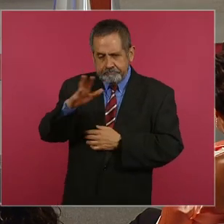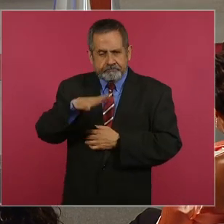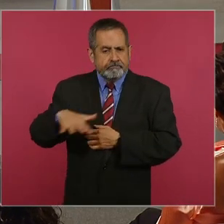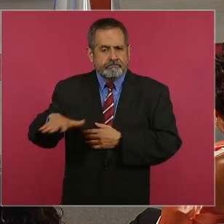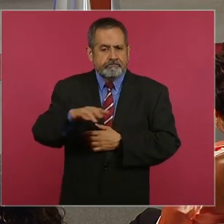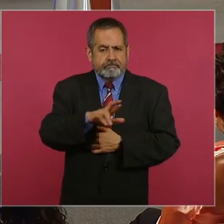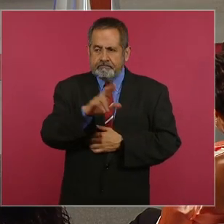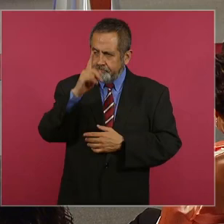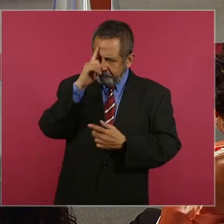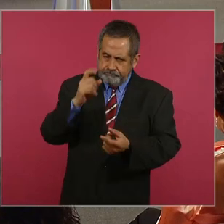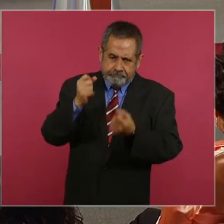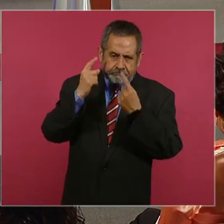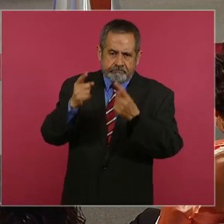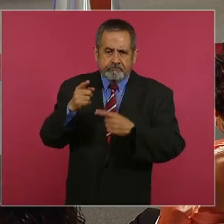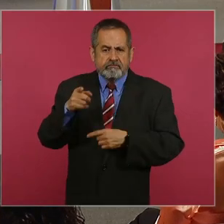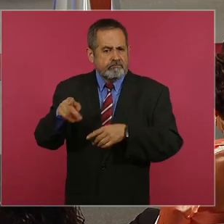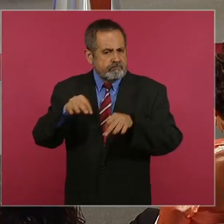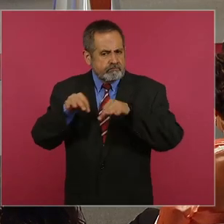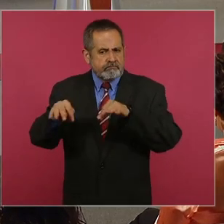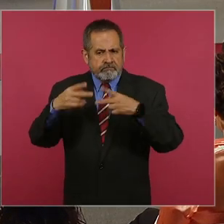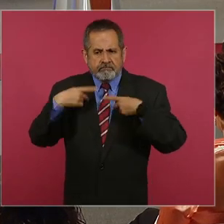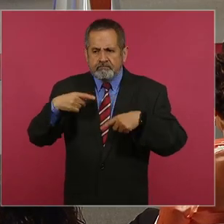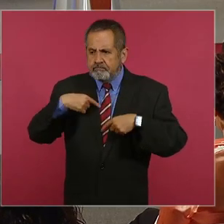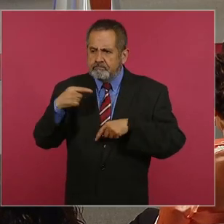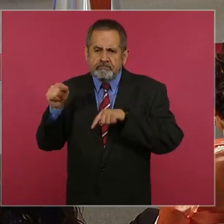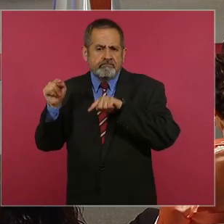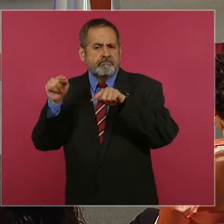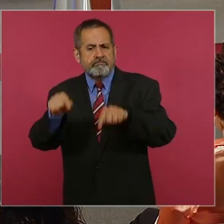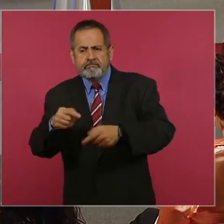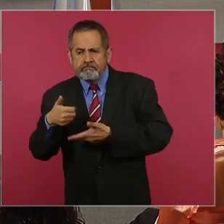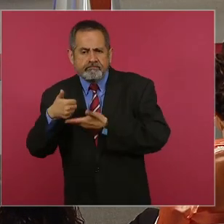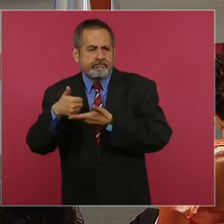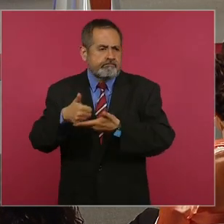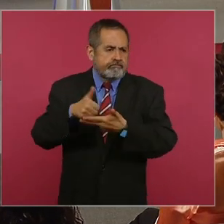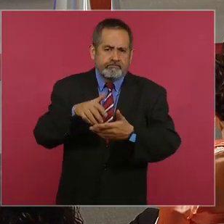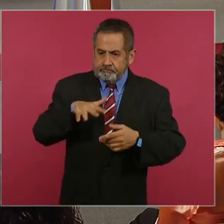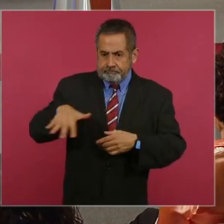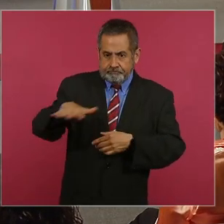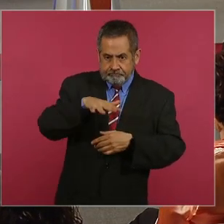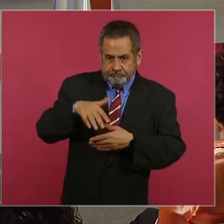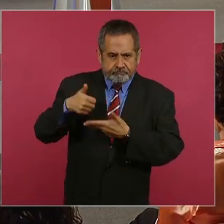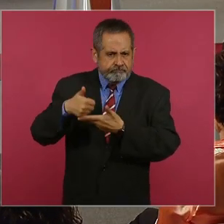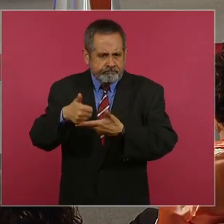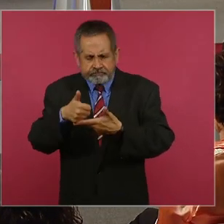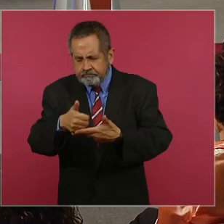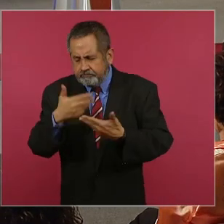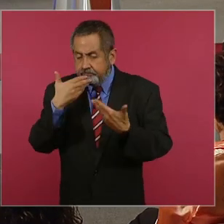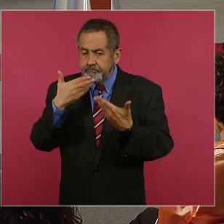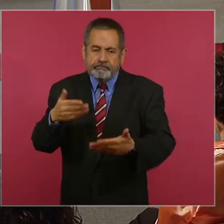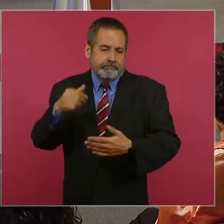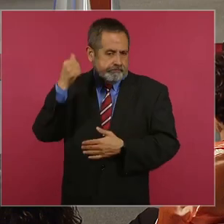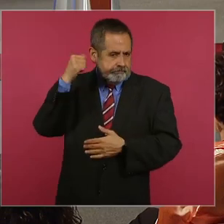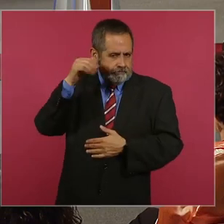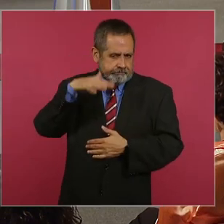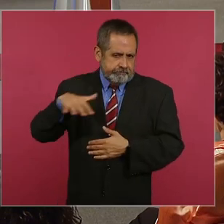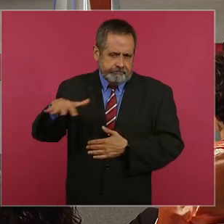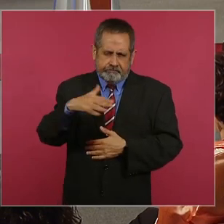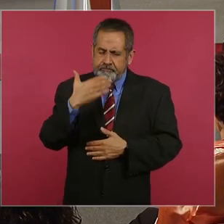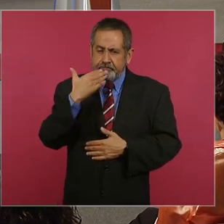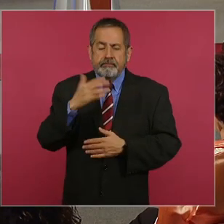reconocimiento a todos los que están ayudando en Acapulco, también a